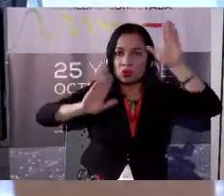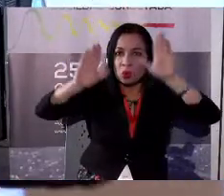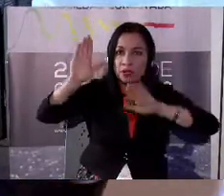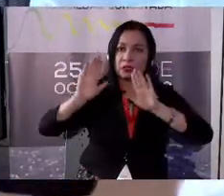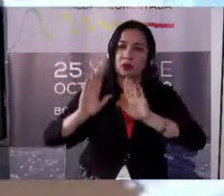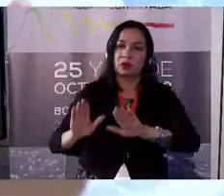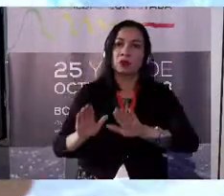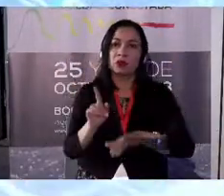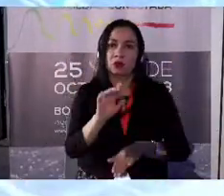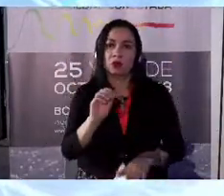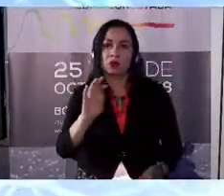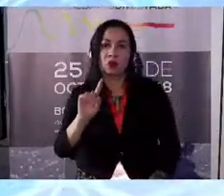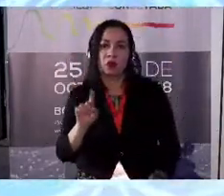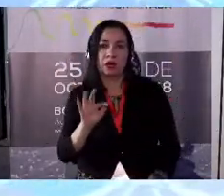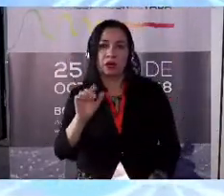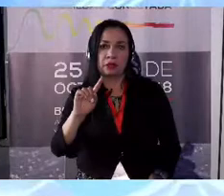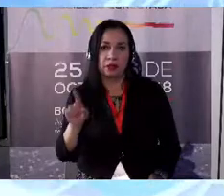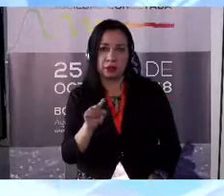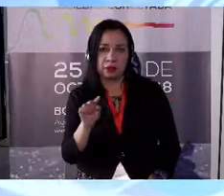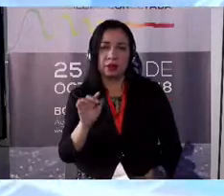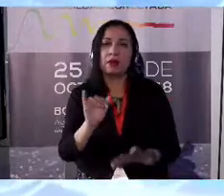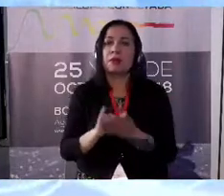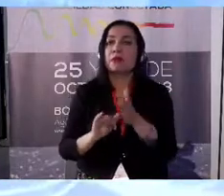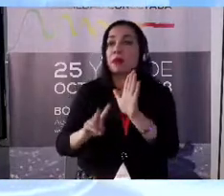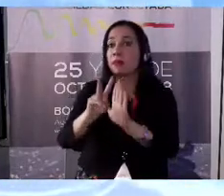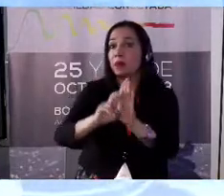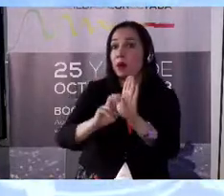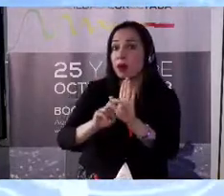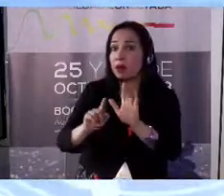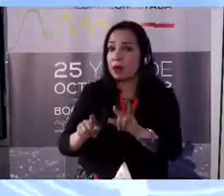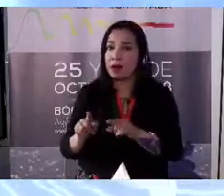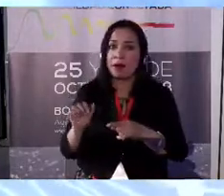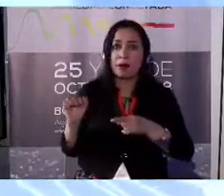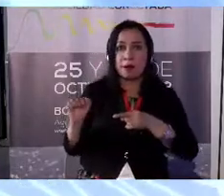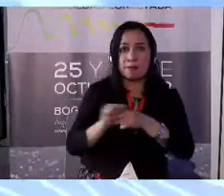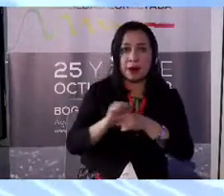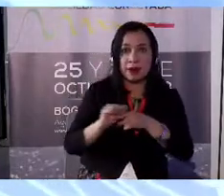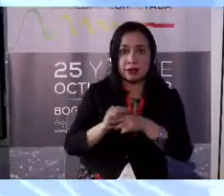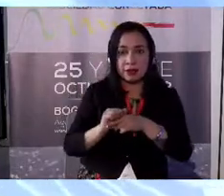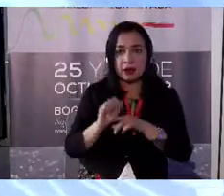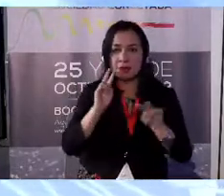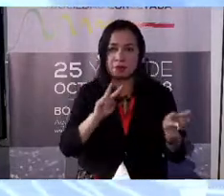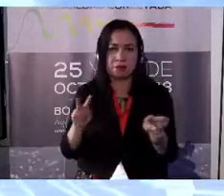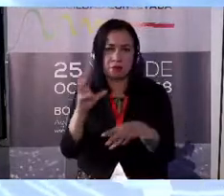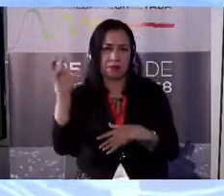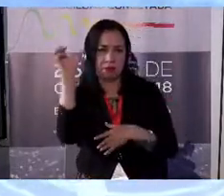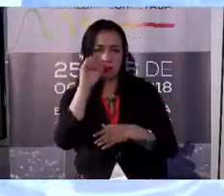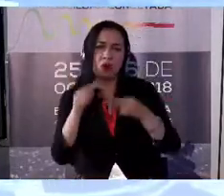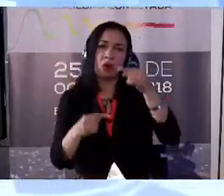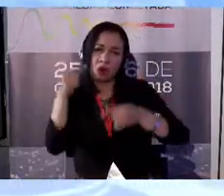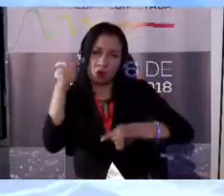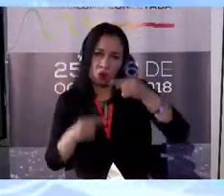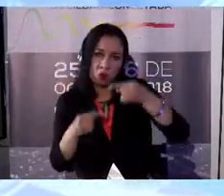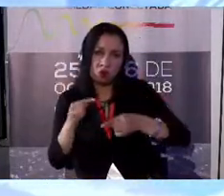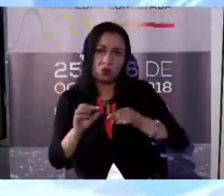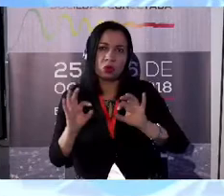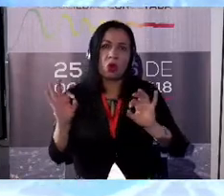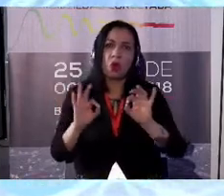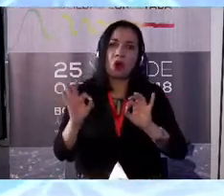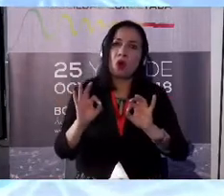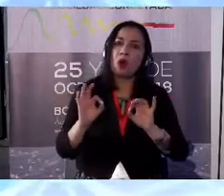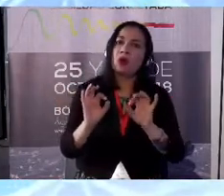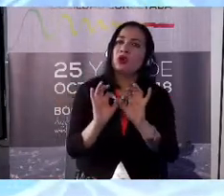En la teoría y en la práctica se vio que ni los unos ni los otros, ni los concursos ni las loterías incentivaban la